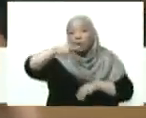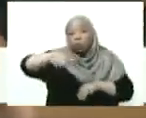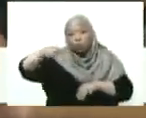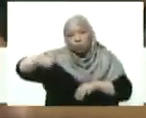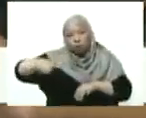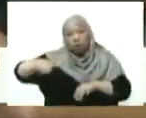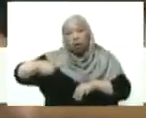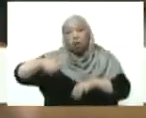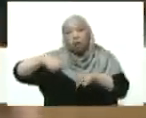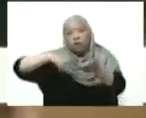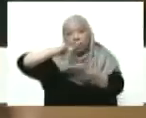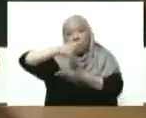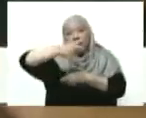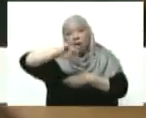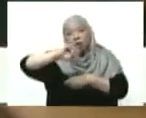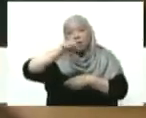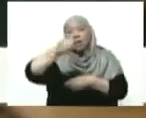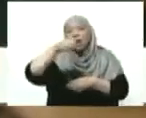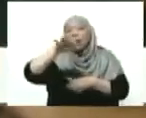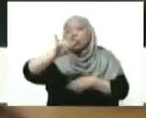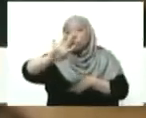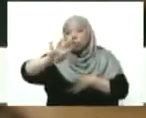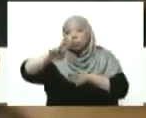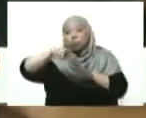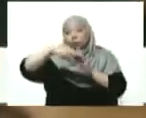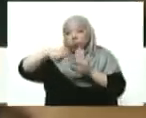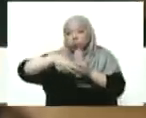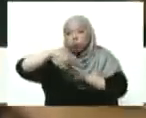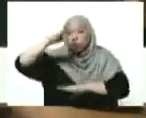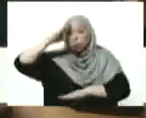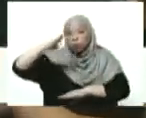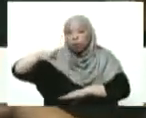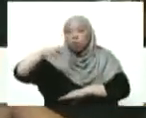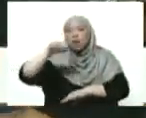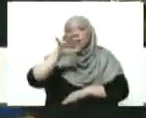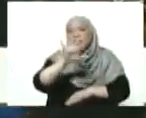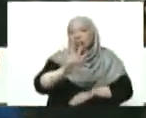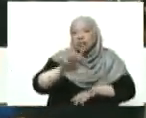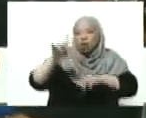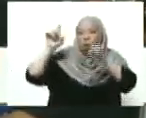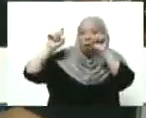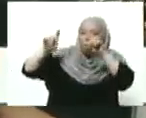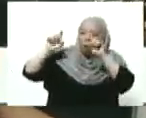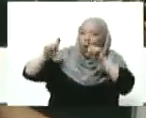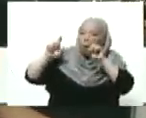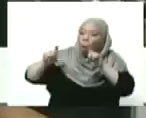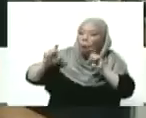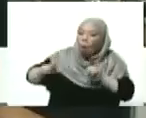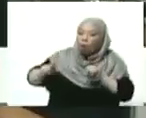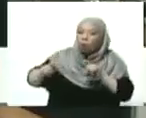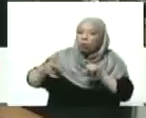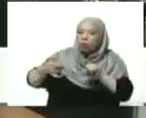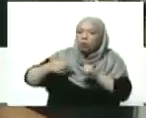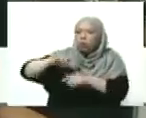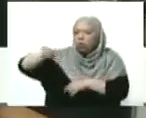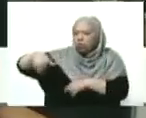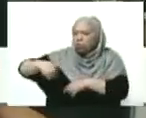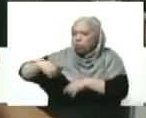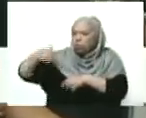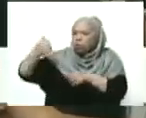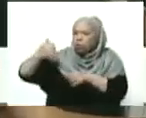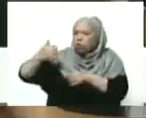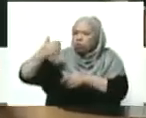cuales 14 se encontraban en instrucción y 5 instructores, nosotros venimos haciendo acercamientos con